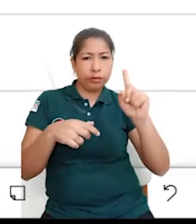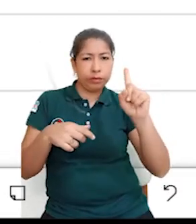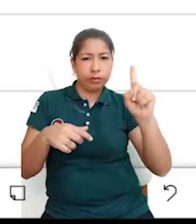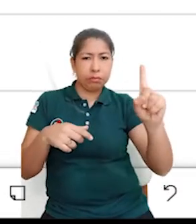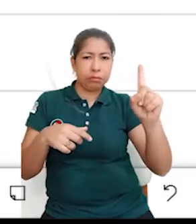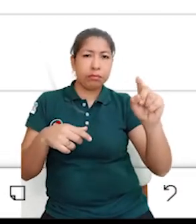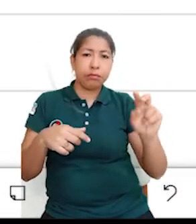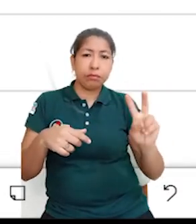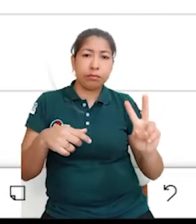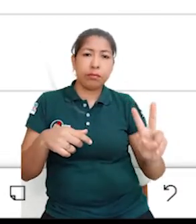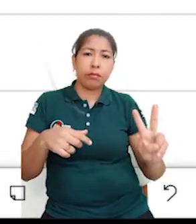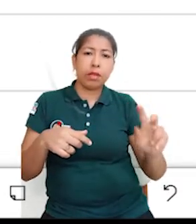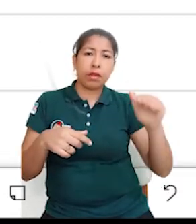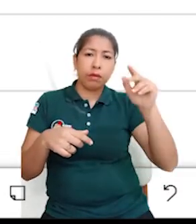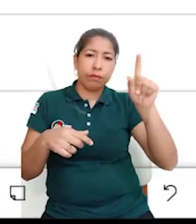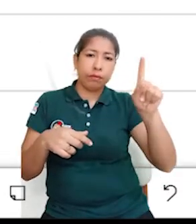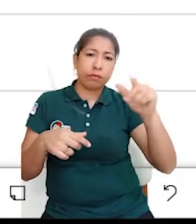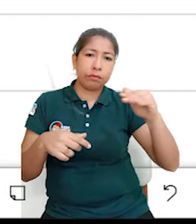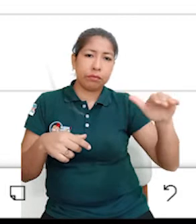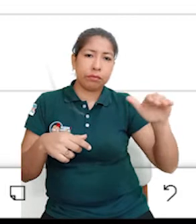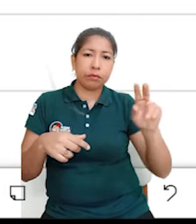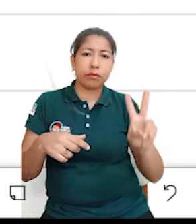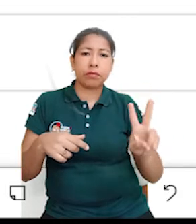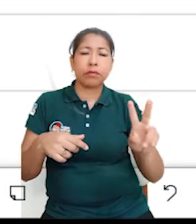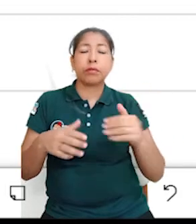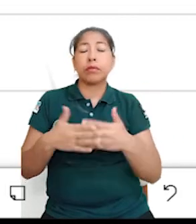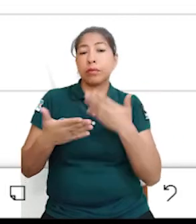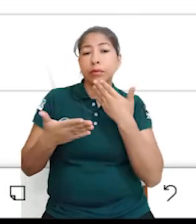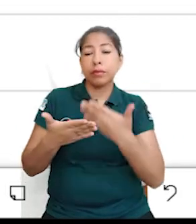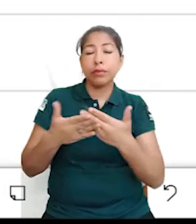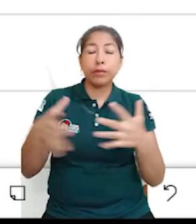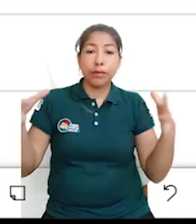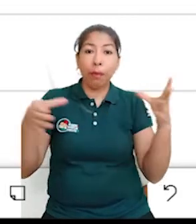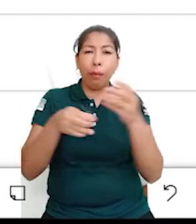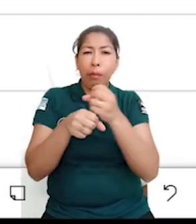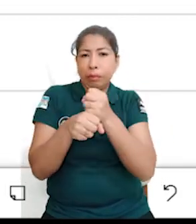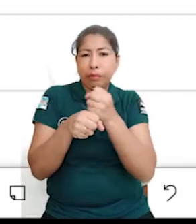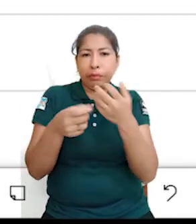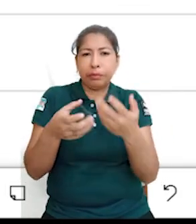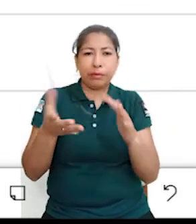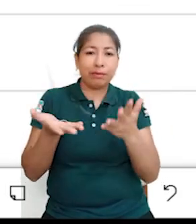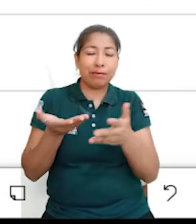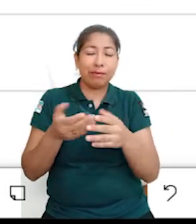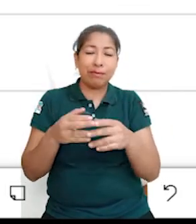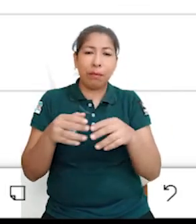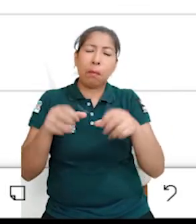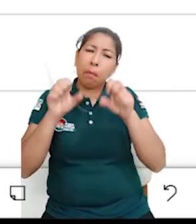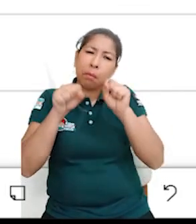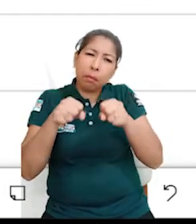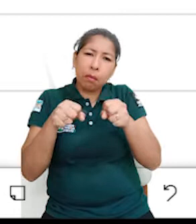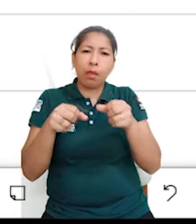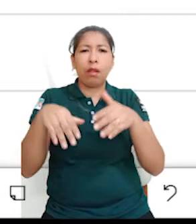del segundo miembro, 1/2. Bien, de esta forma hemos reunido, si gustan pueden colocar paréntesis,